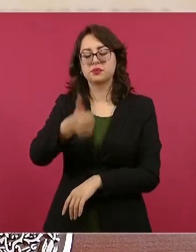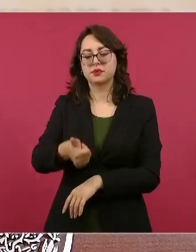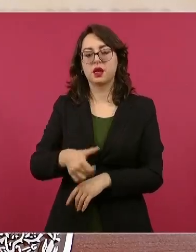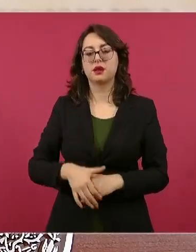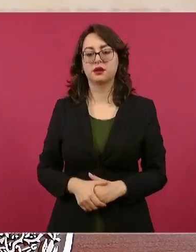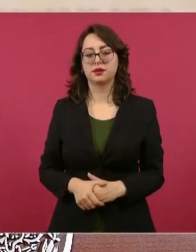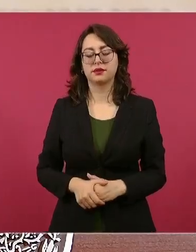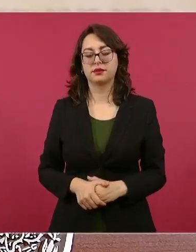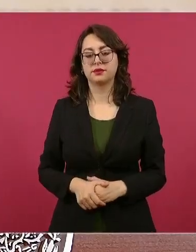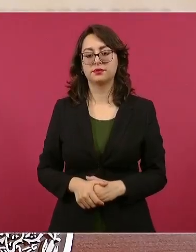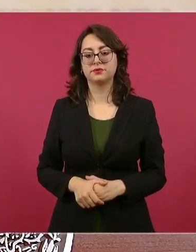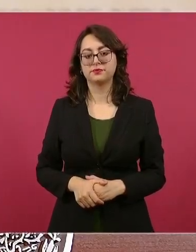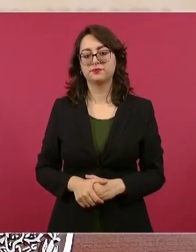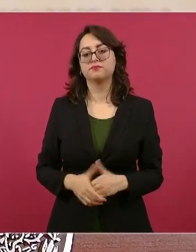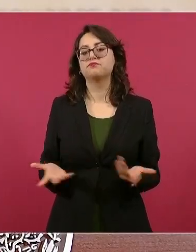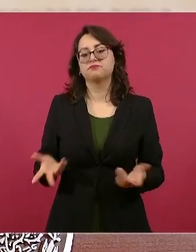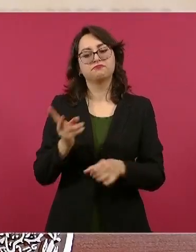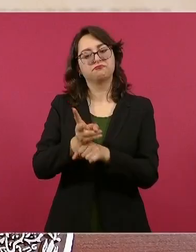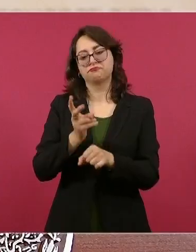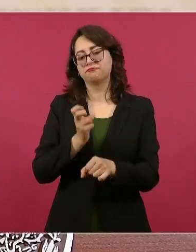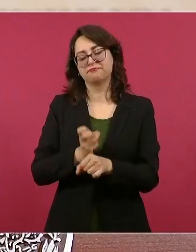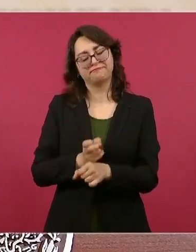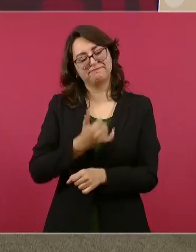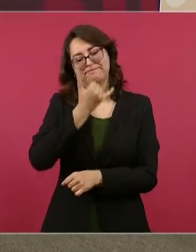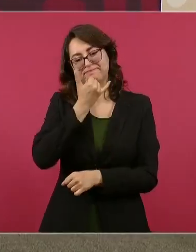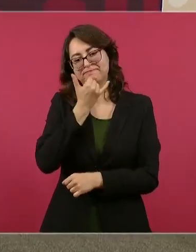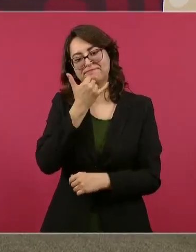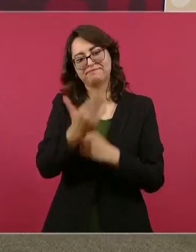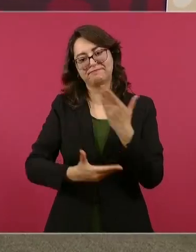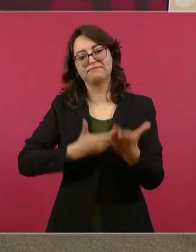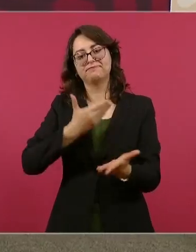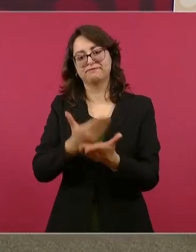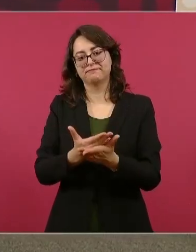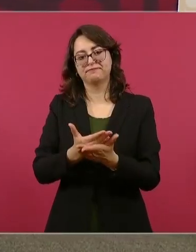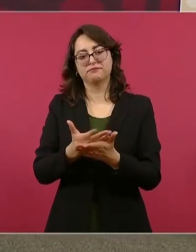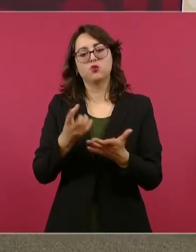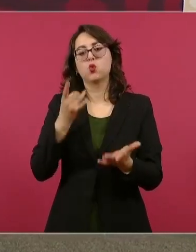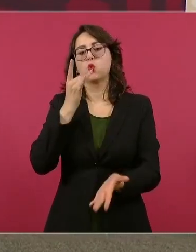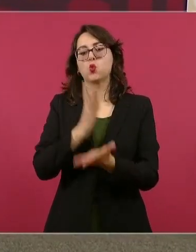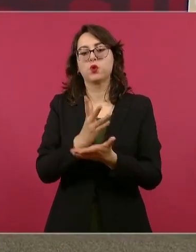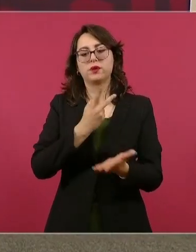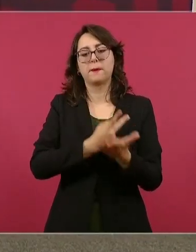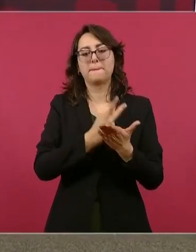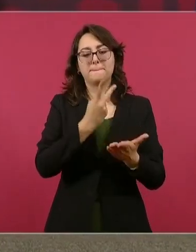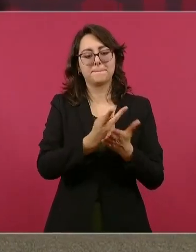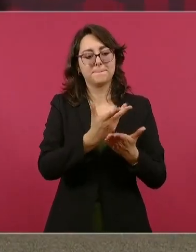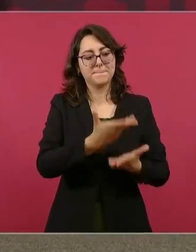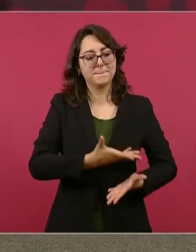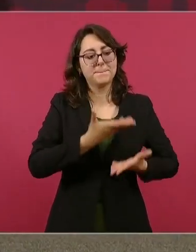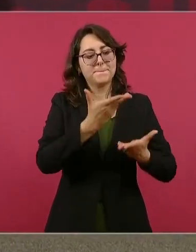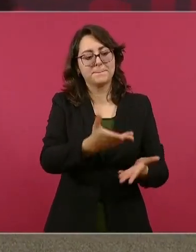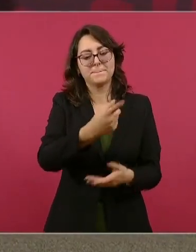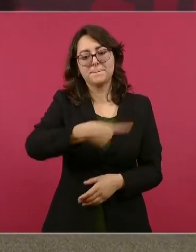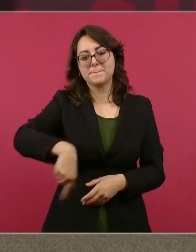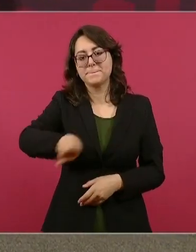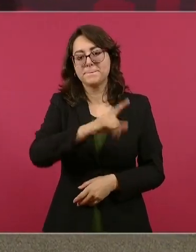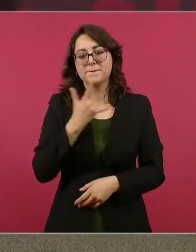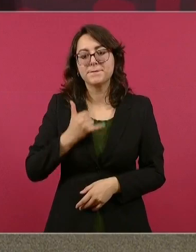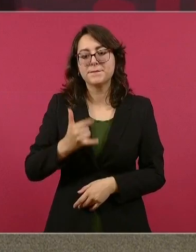Por eso no les invitamos, pero es una cuestión de condecoración por el esfuerzo que llevan a